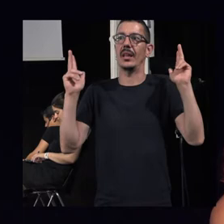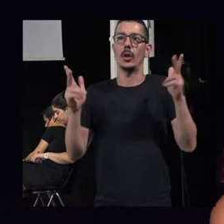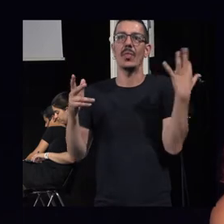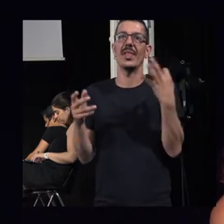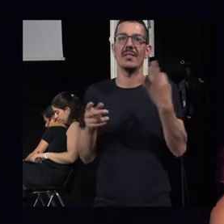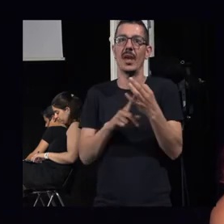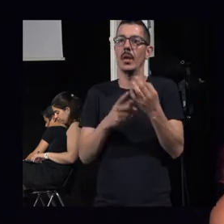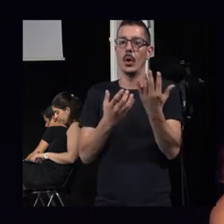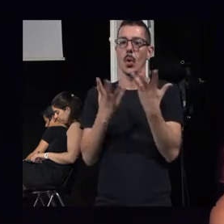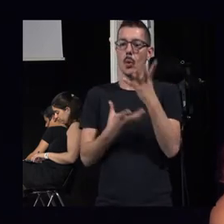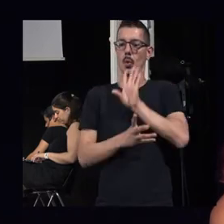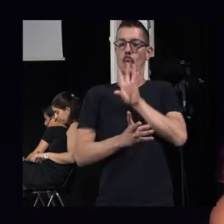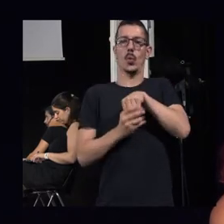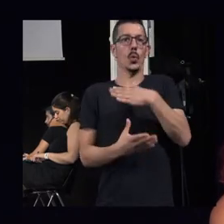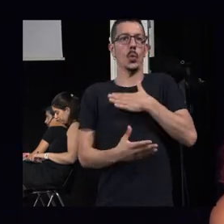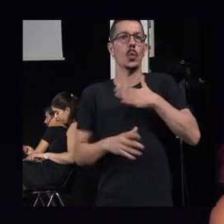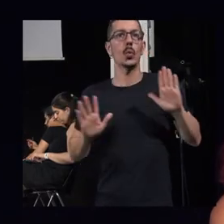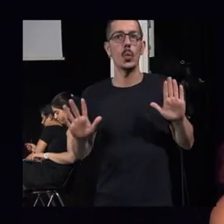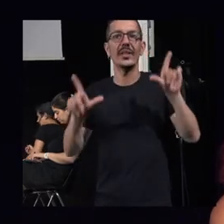otras organizaciones políticas, cuando lleguen al poder y se